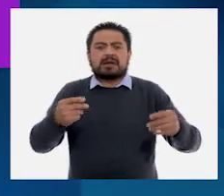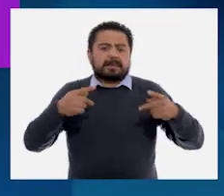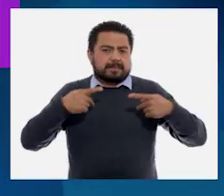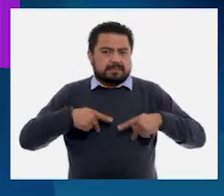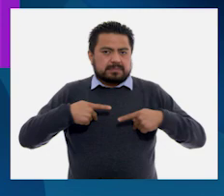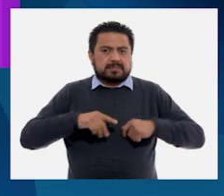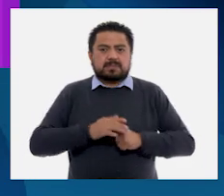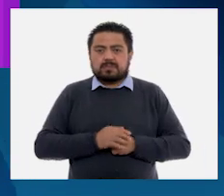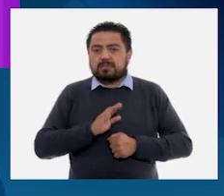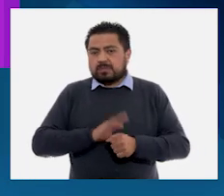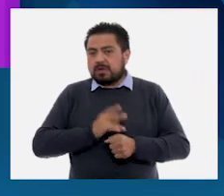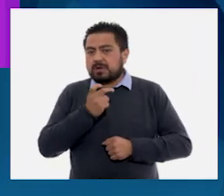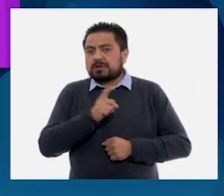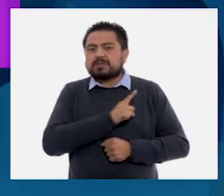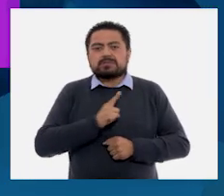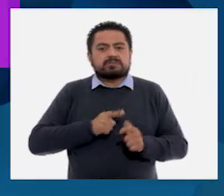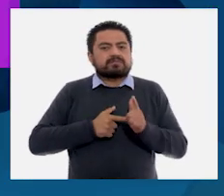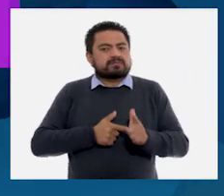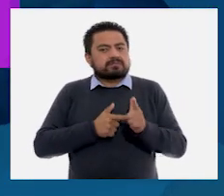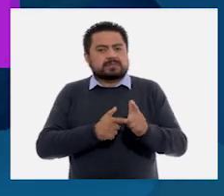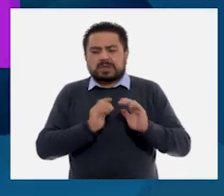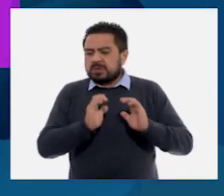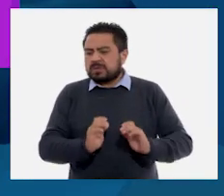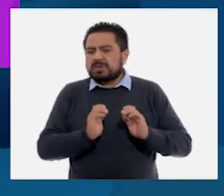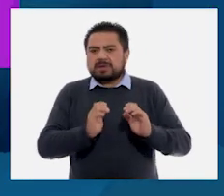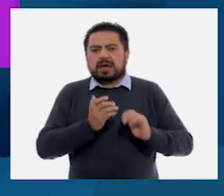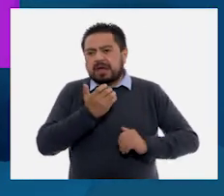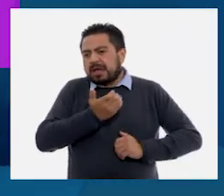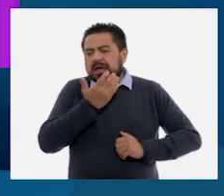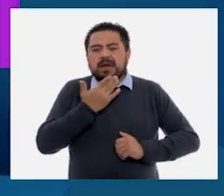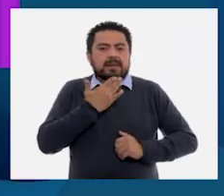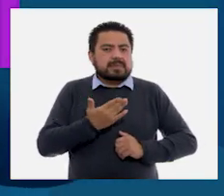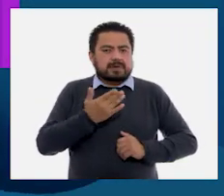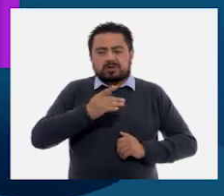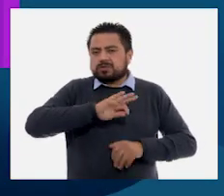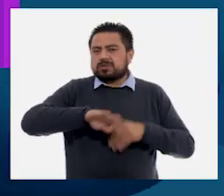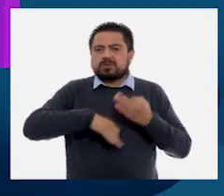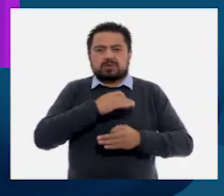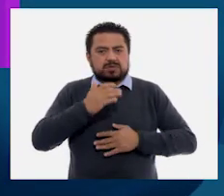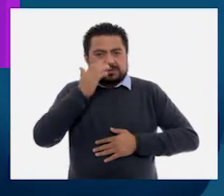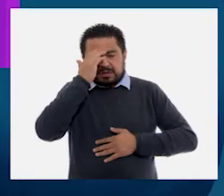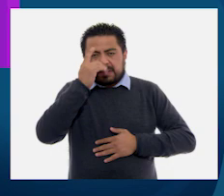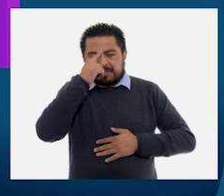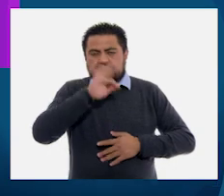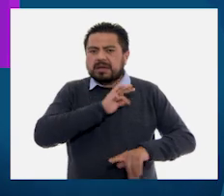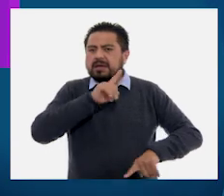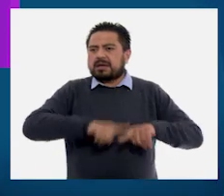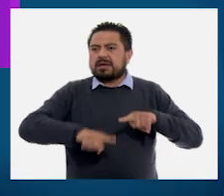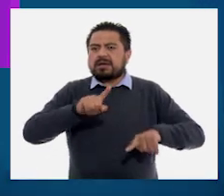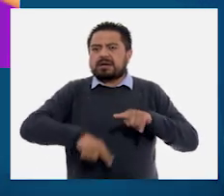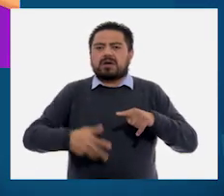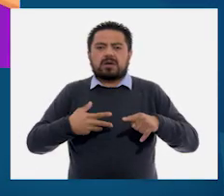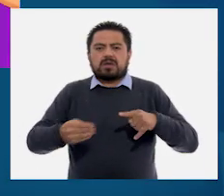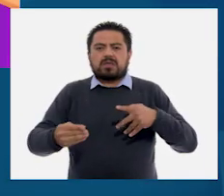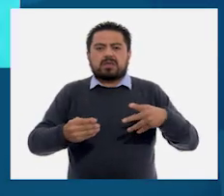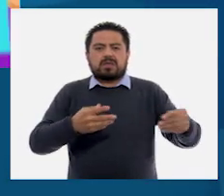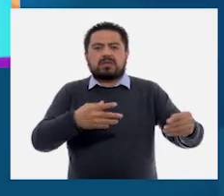personas. Por eso hay que continuar cuidándonos siguiendo las buenas prácticas que ya todos conocemos para evitar contagiarnos.